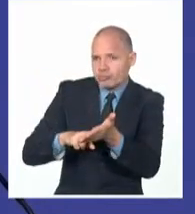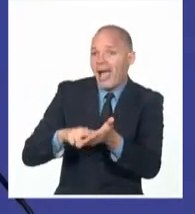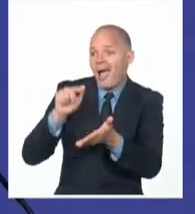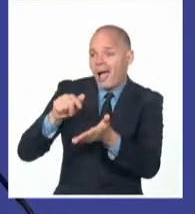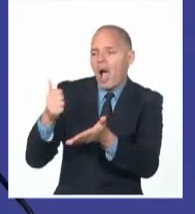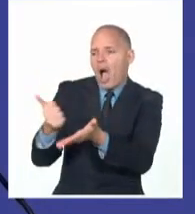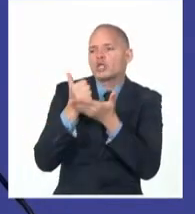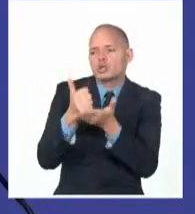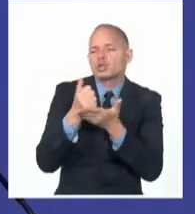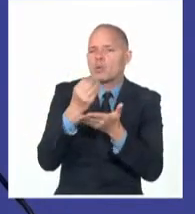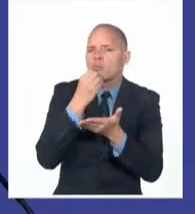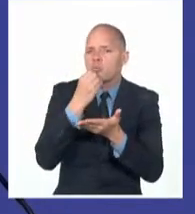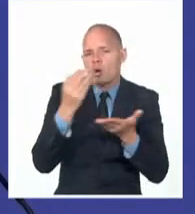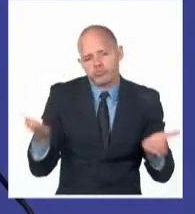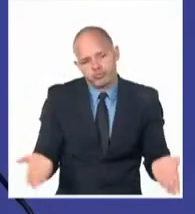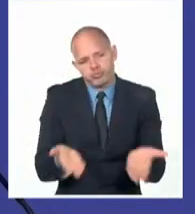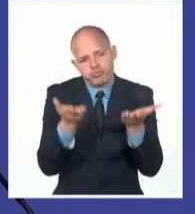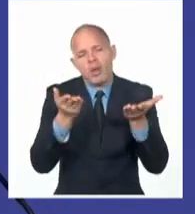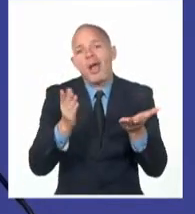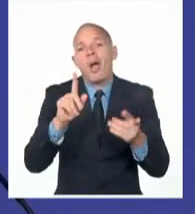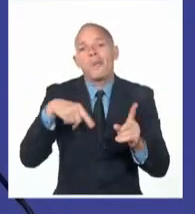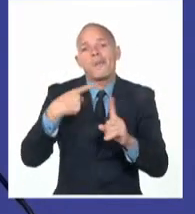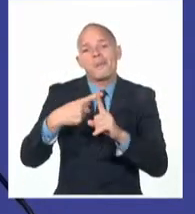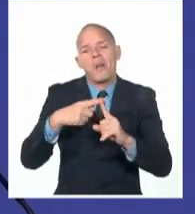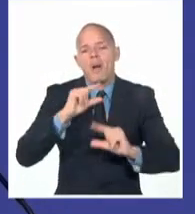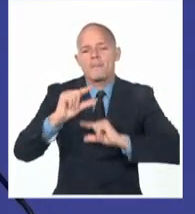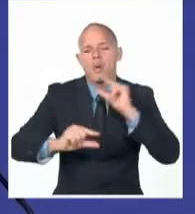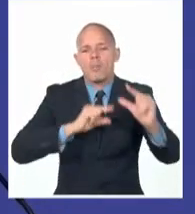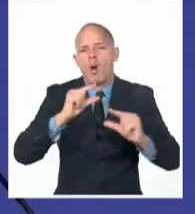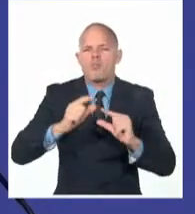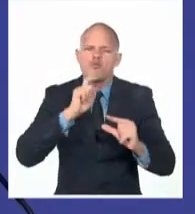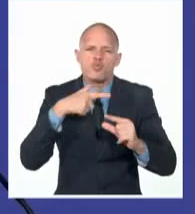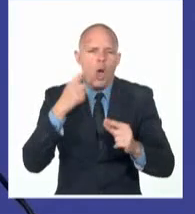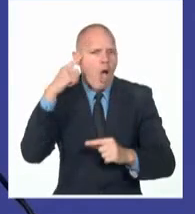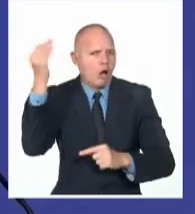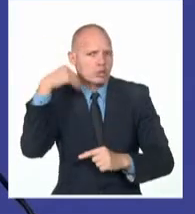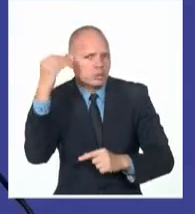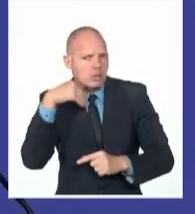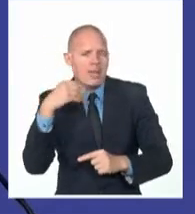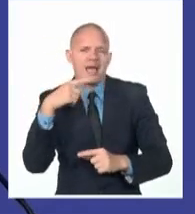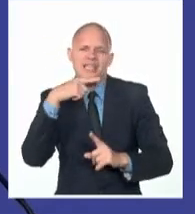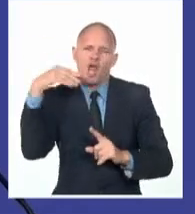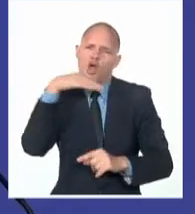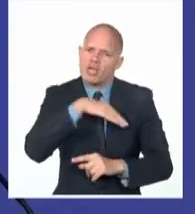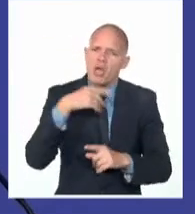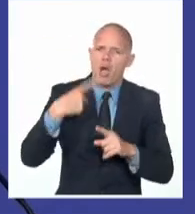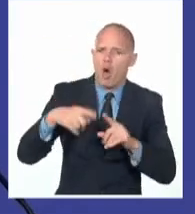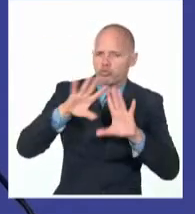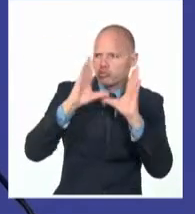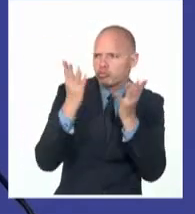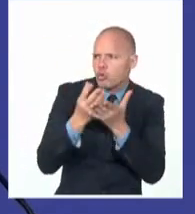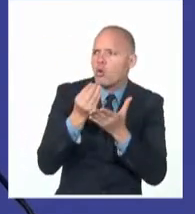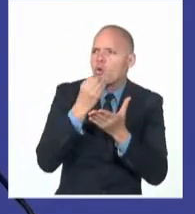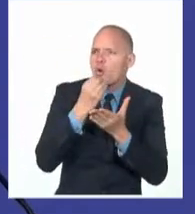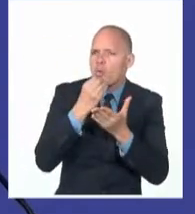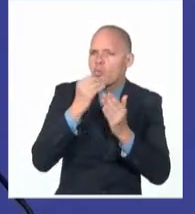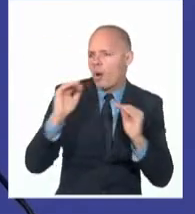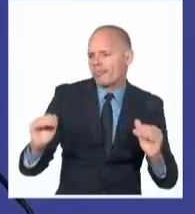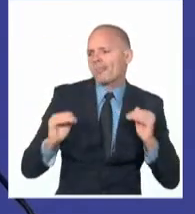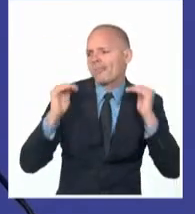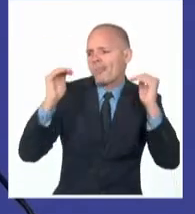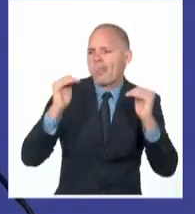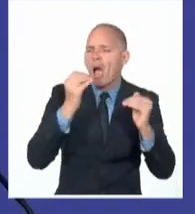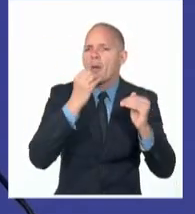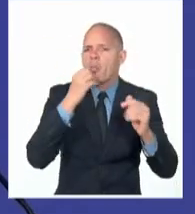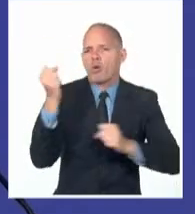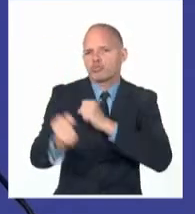la creación y la transferencia de conocimientos para el desarrollo conjunto de plataformas